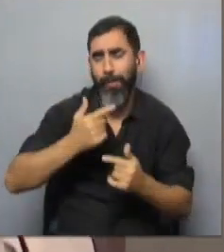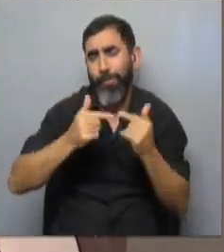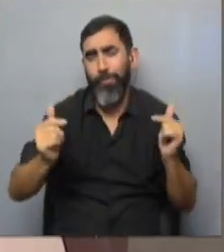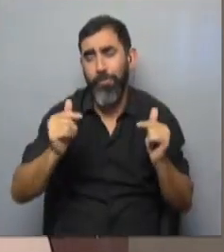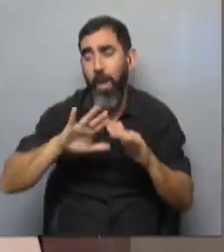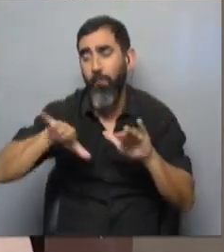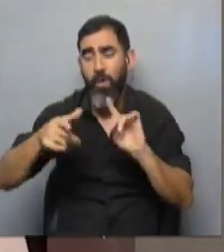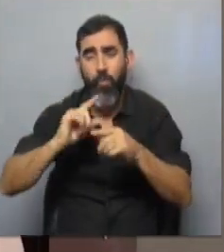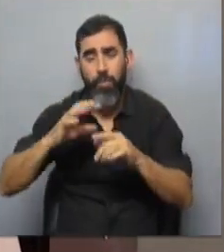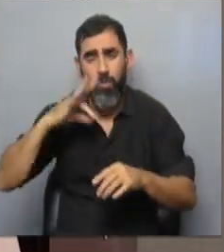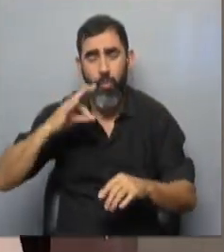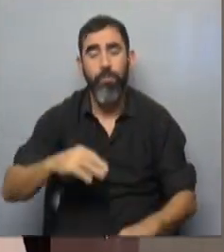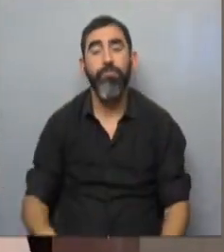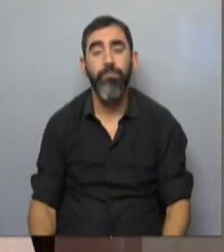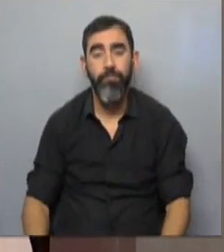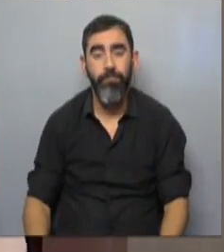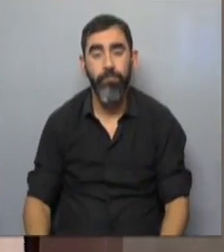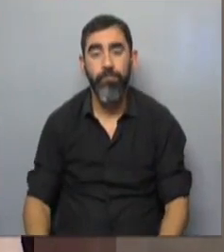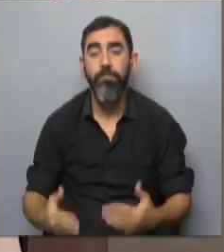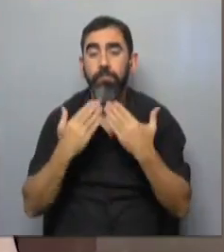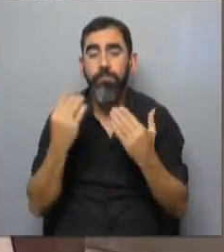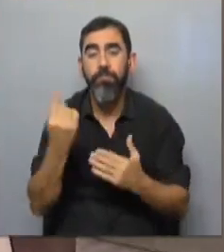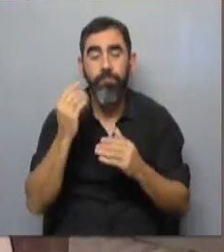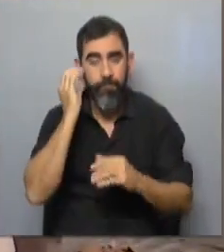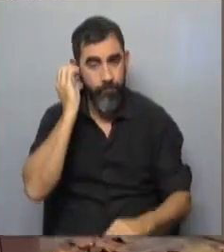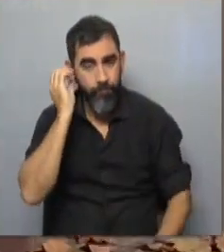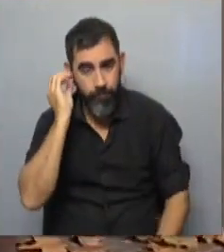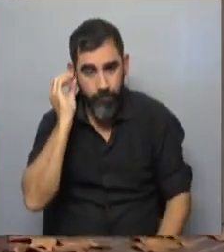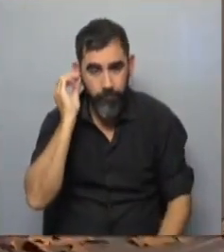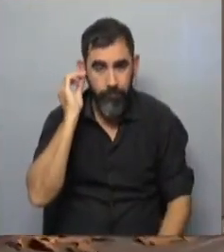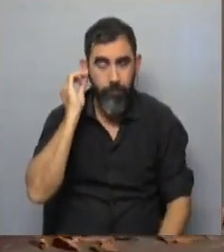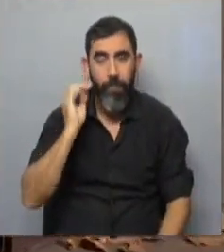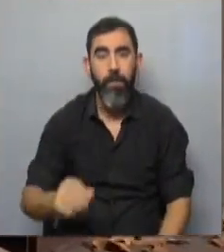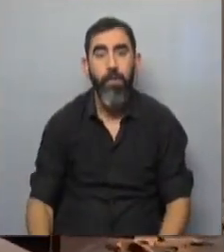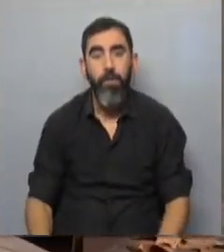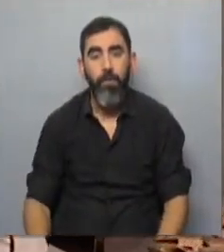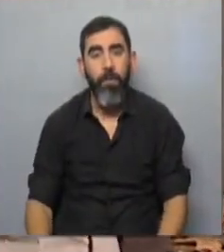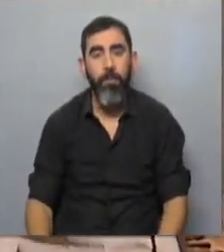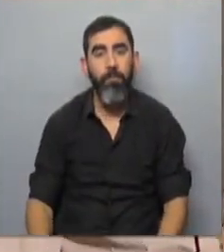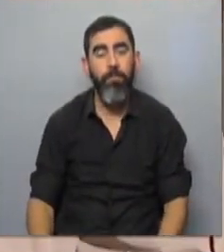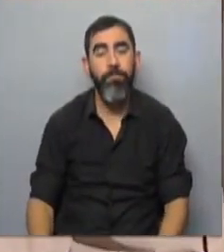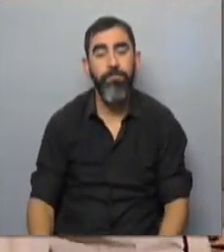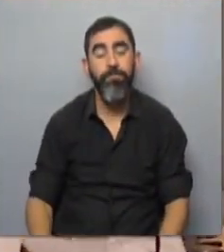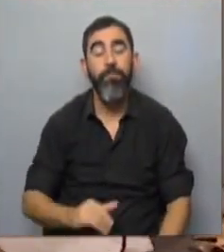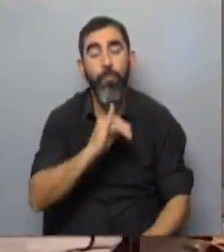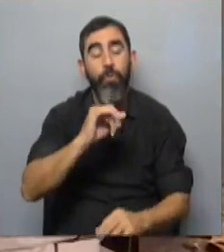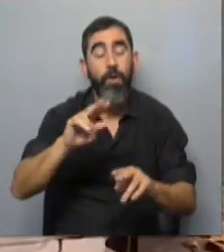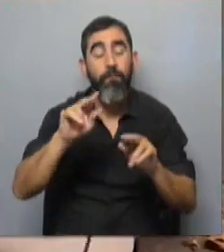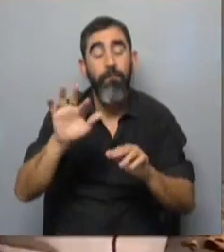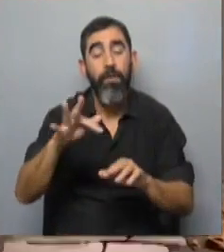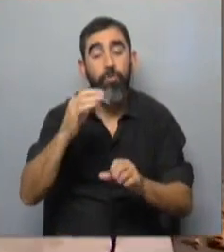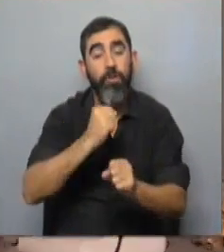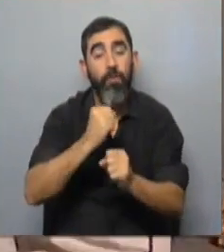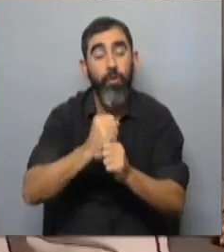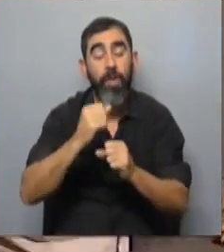por fuera del Consejo de Salario. Luis Gochea, muchas gracias por estos minutos. Bueno, gracias y un saludo a ellos. Bueno, así acá están las novedades de la Federación de Trabajadores de